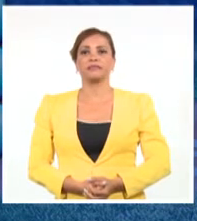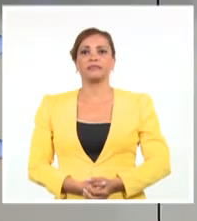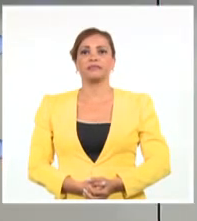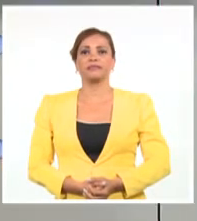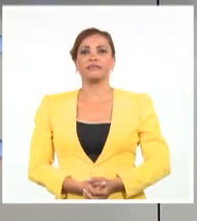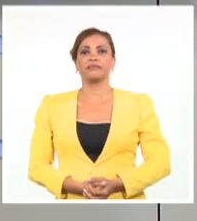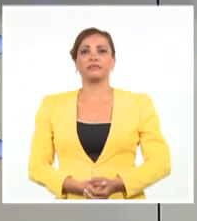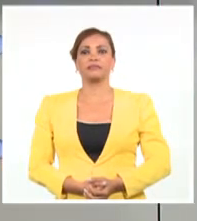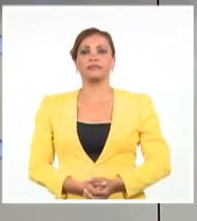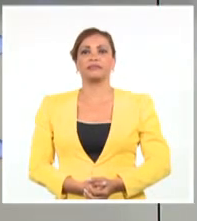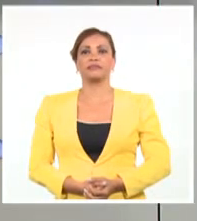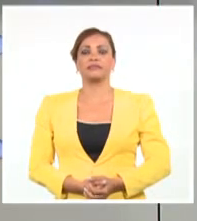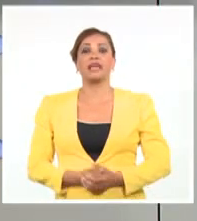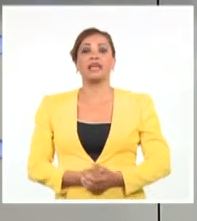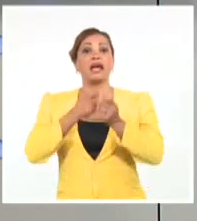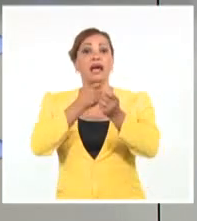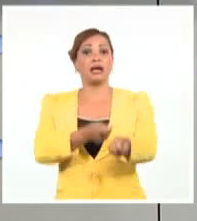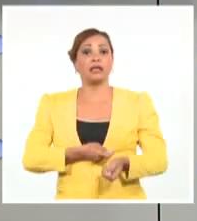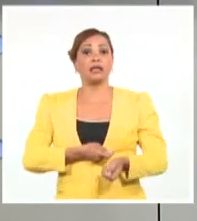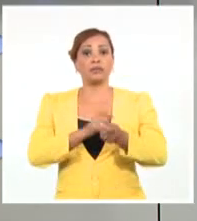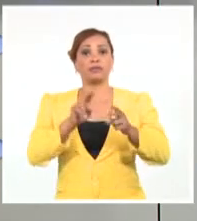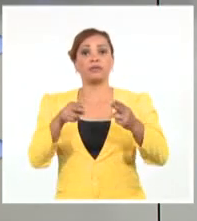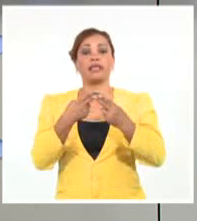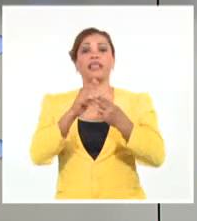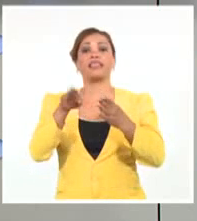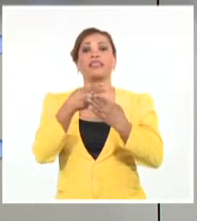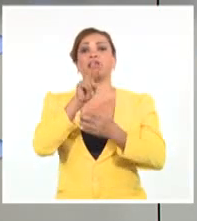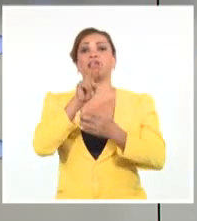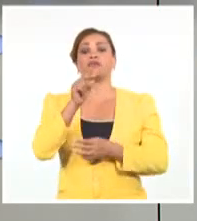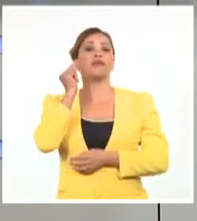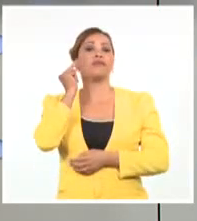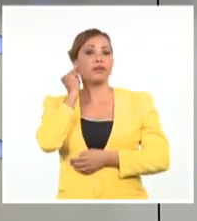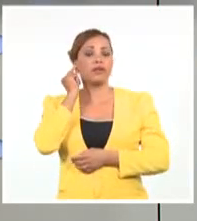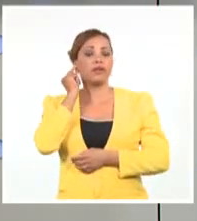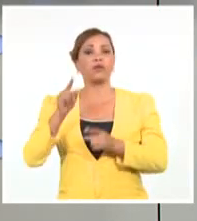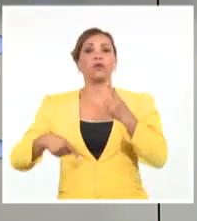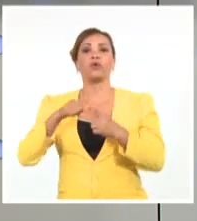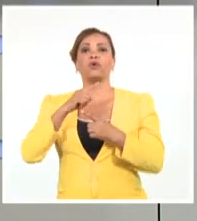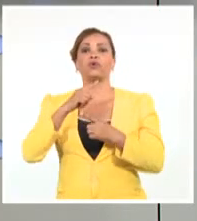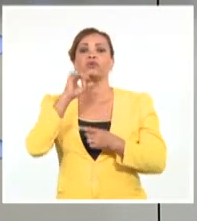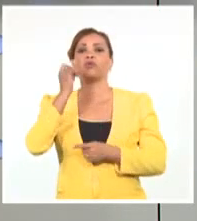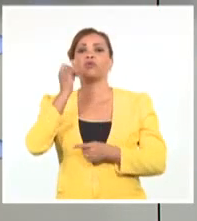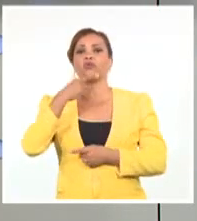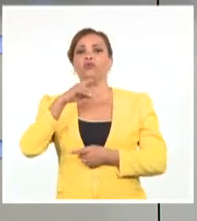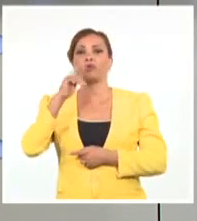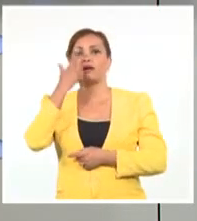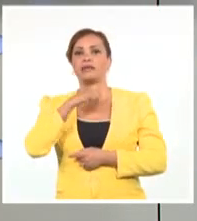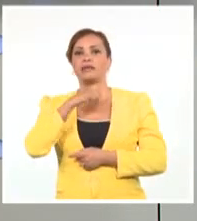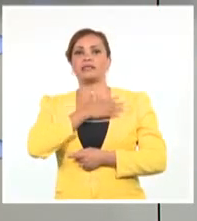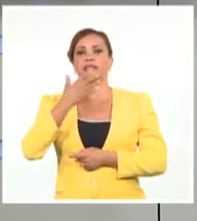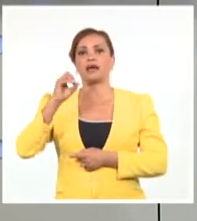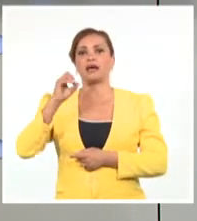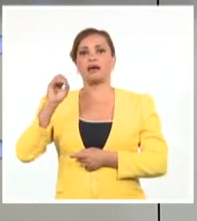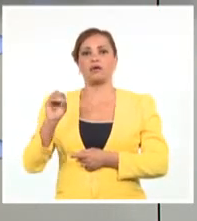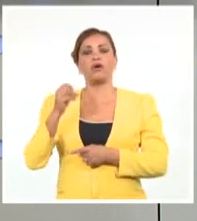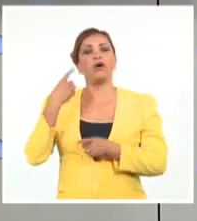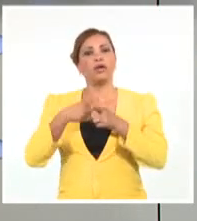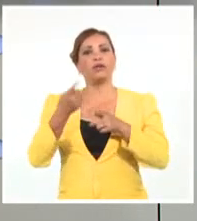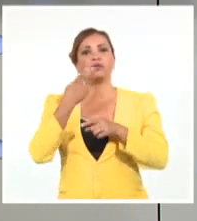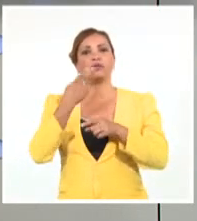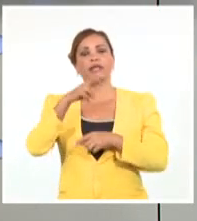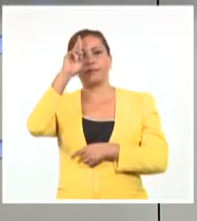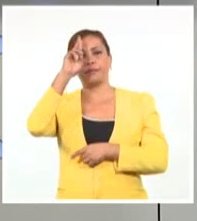Valiente. Agricultores debutará el 2 de febrero ante Curazao y luego medirá fuerzas con República Dominicana,